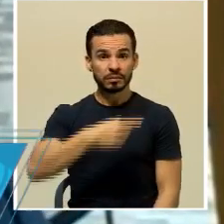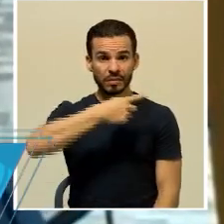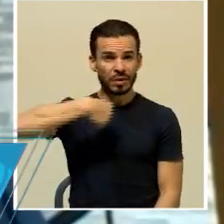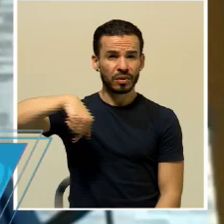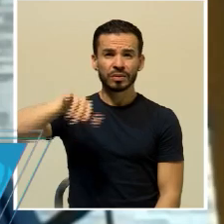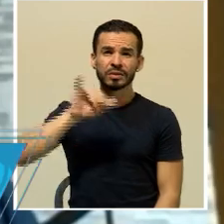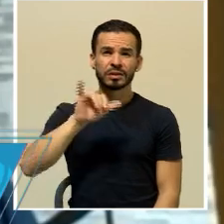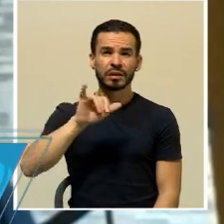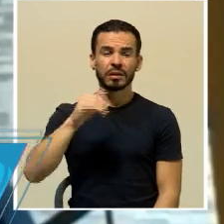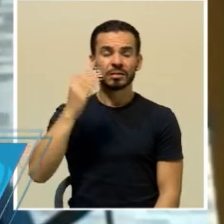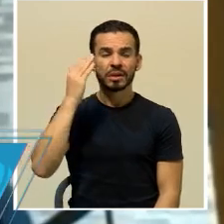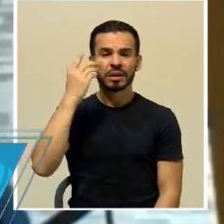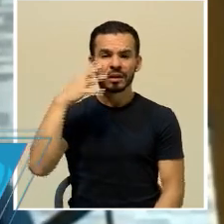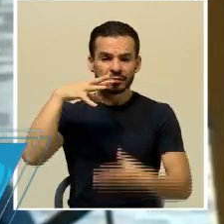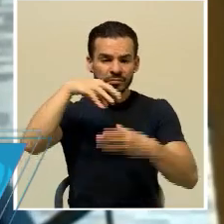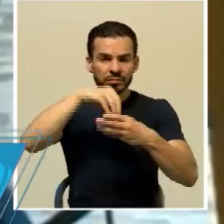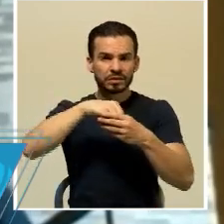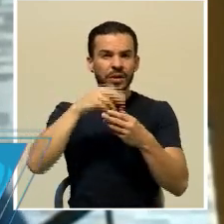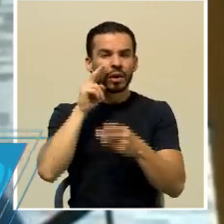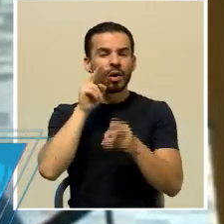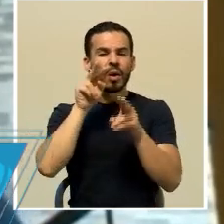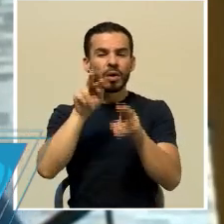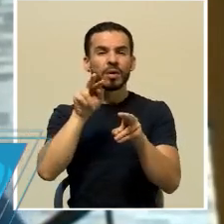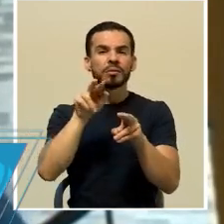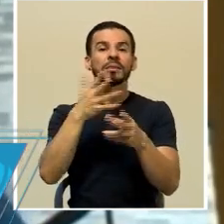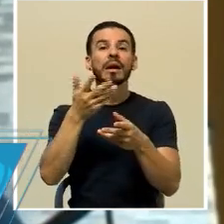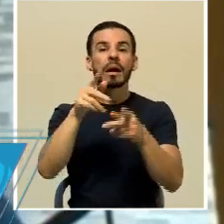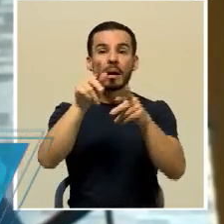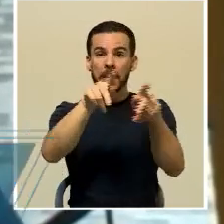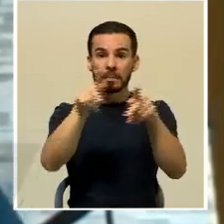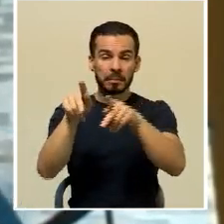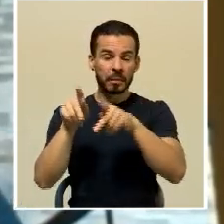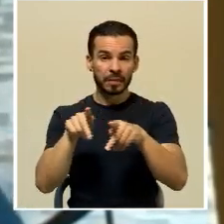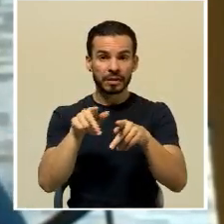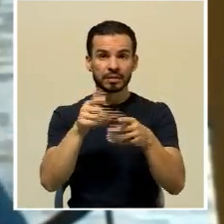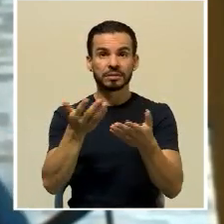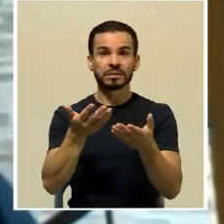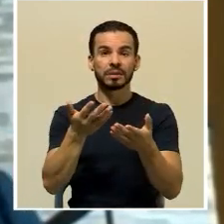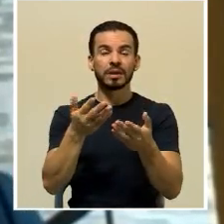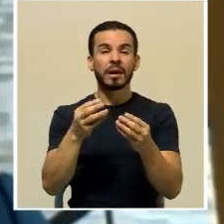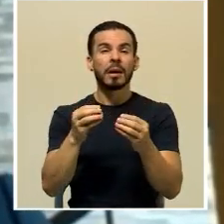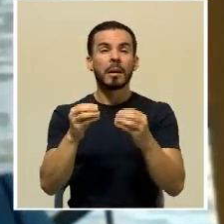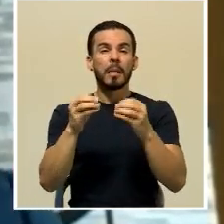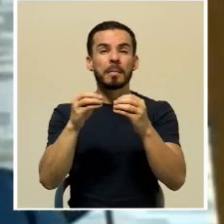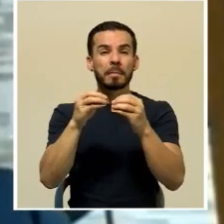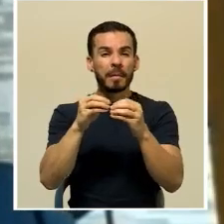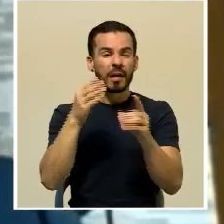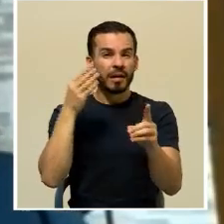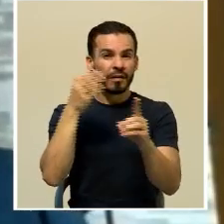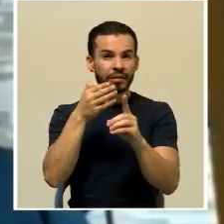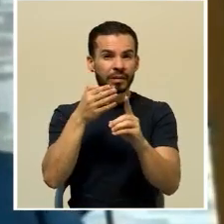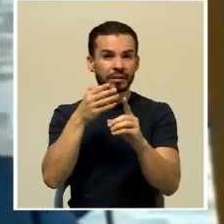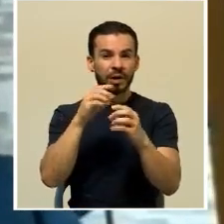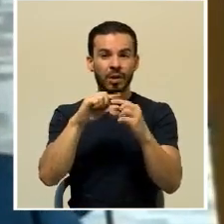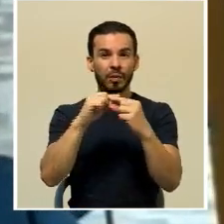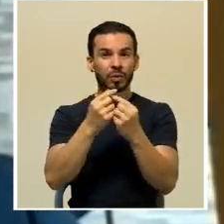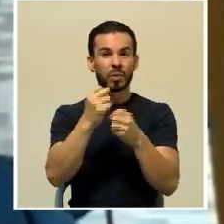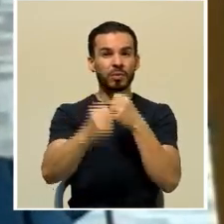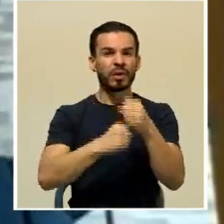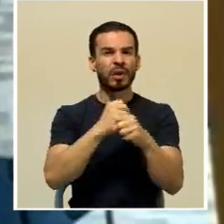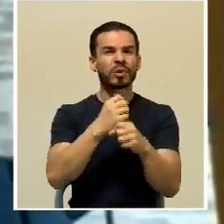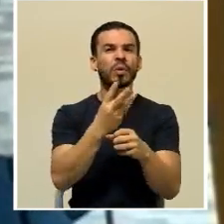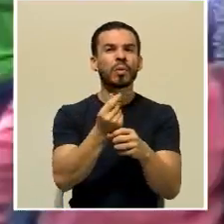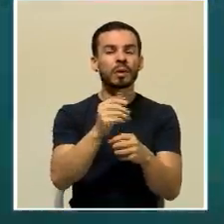Nosotros también estamos considerando y observando que las personas que más están siendo afectadas por grupos de edades es